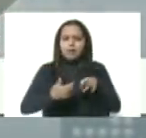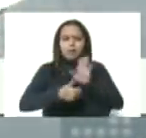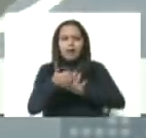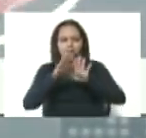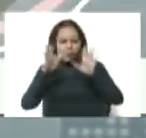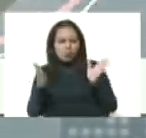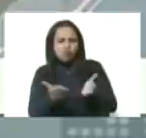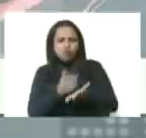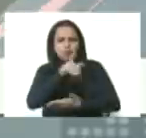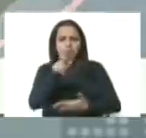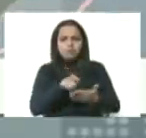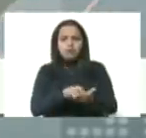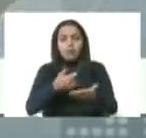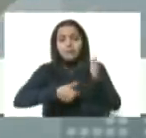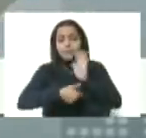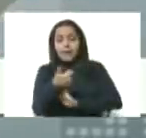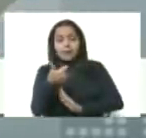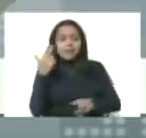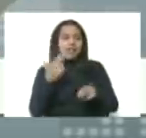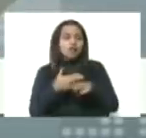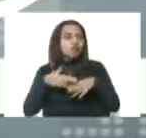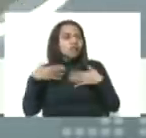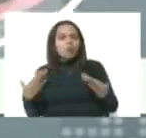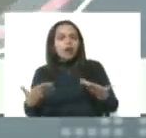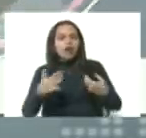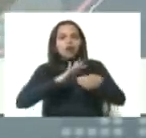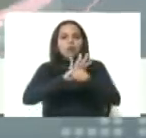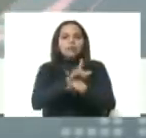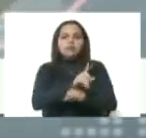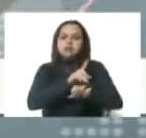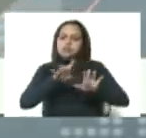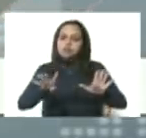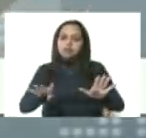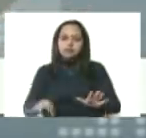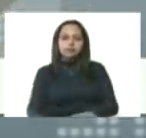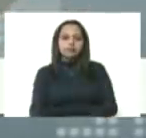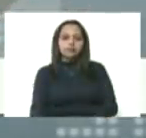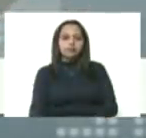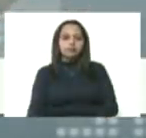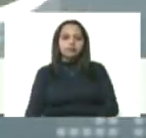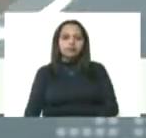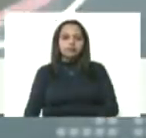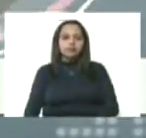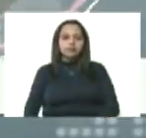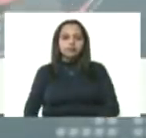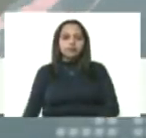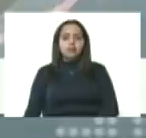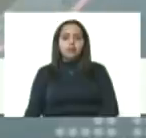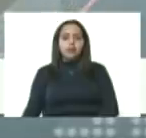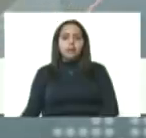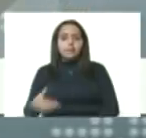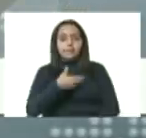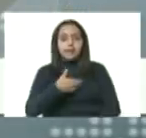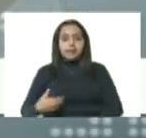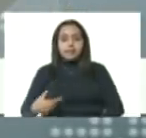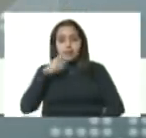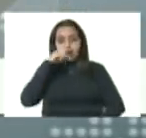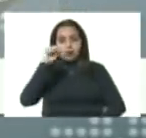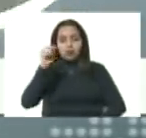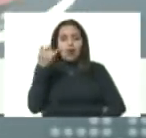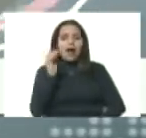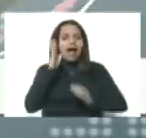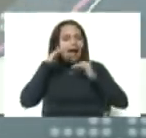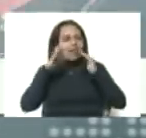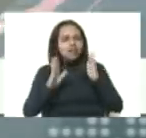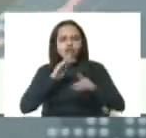el enemigo a combatir es el COVID-19. Y por eso el presidente Nicolás Maduro está tan atento,